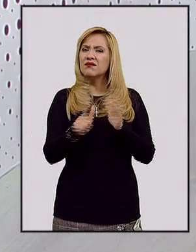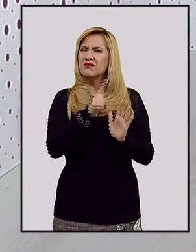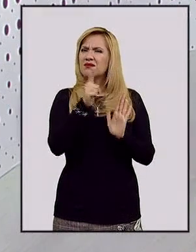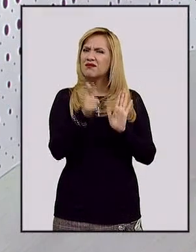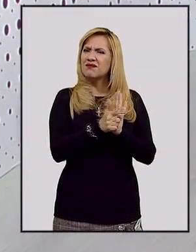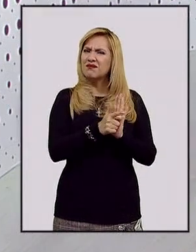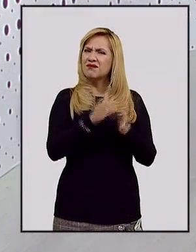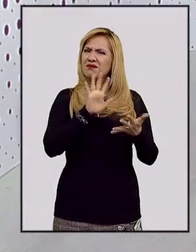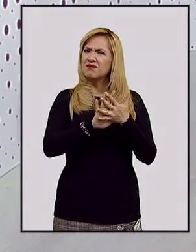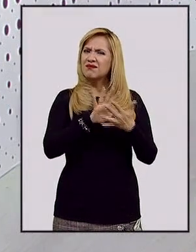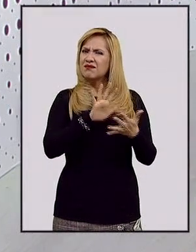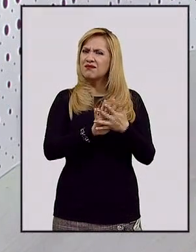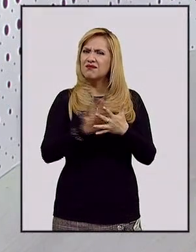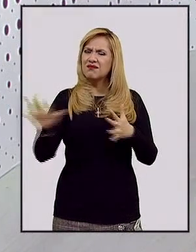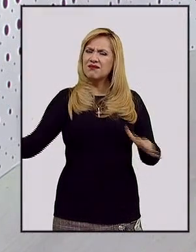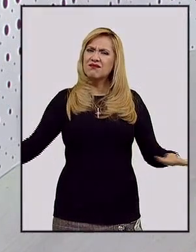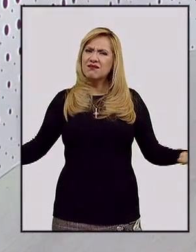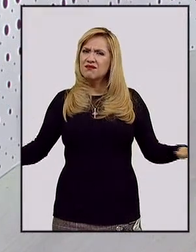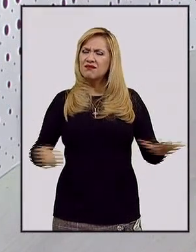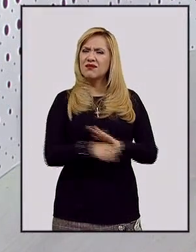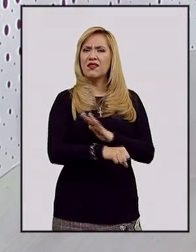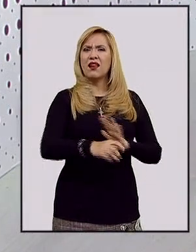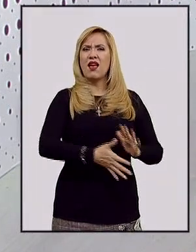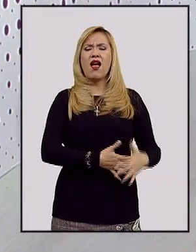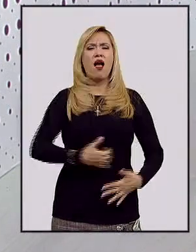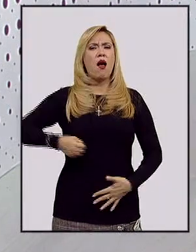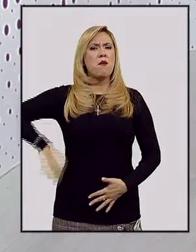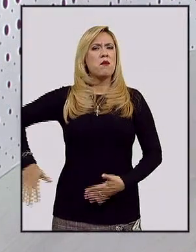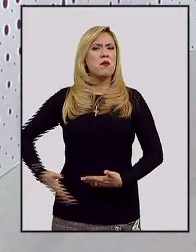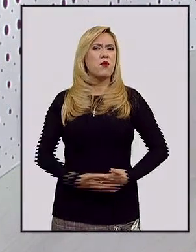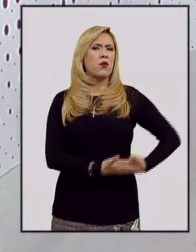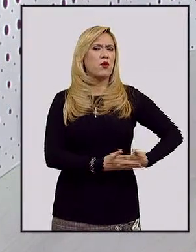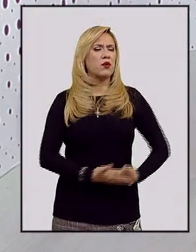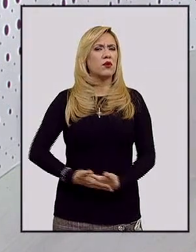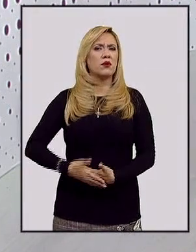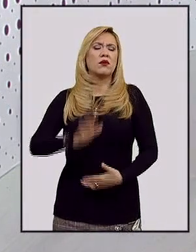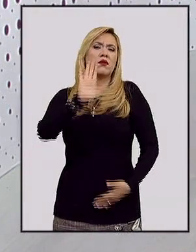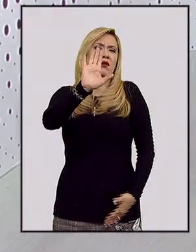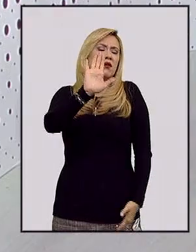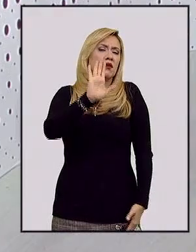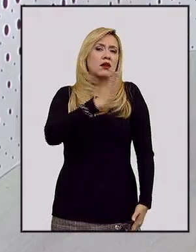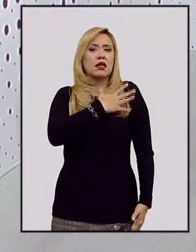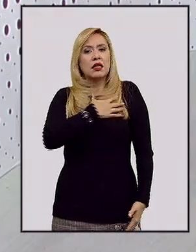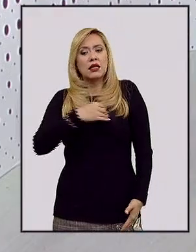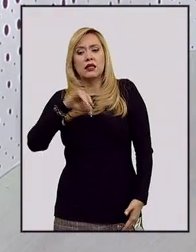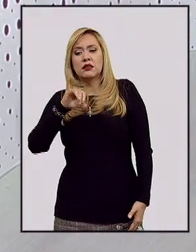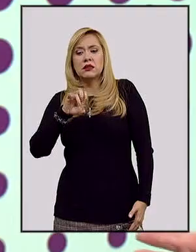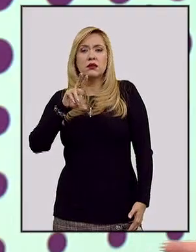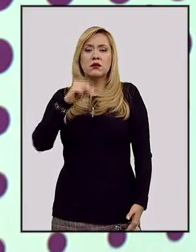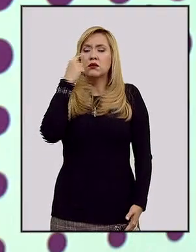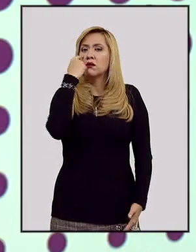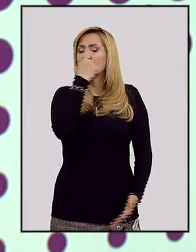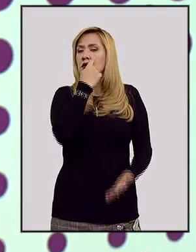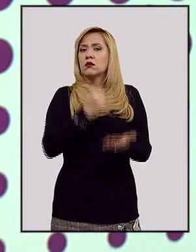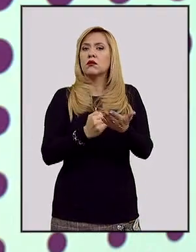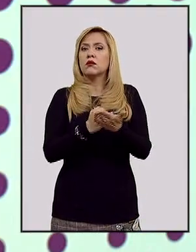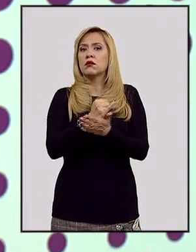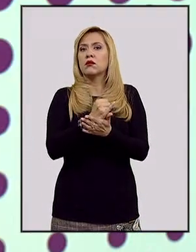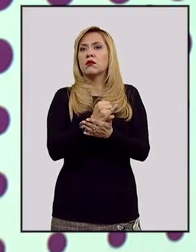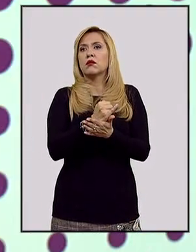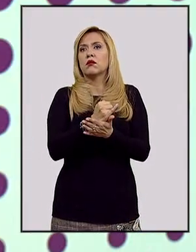para el tema del aborto, cuando pues, al final del día tener o no un hijo es una de las decisiones que a mí me parecen